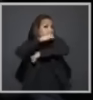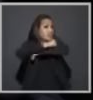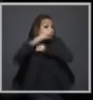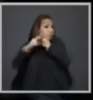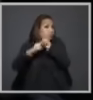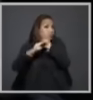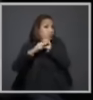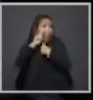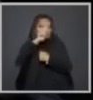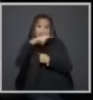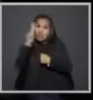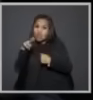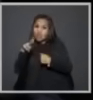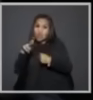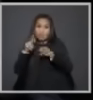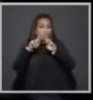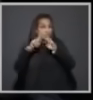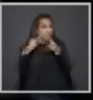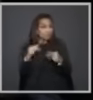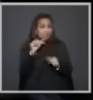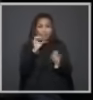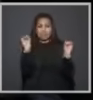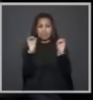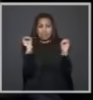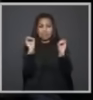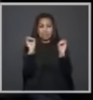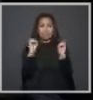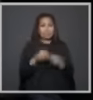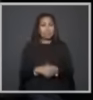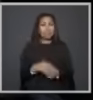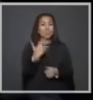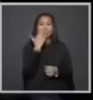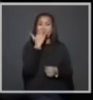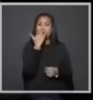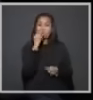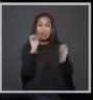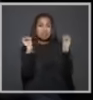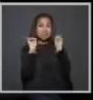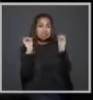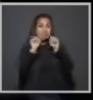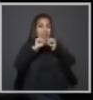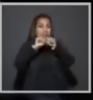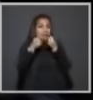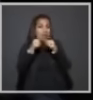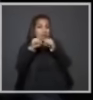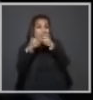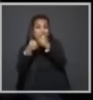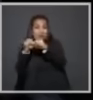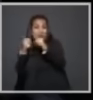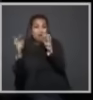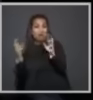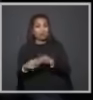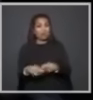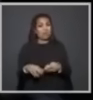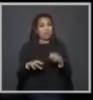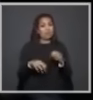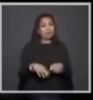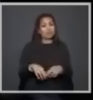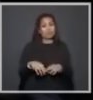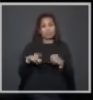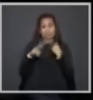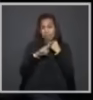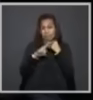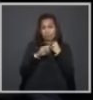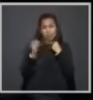muchos años en esta lucha y no se ha roto un vidrio, porque nuestro movimiento ha sido, es y seguirá